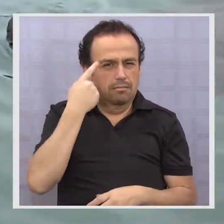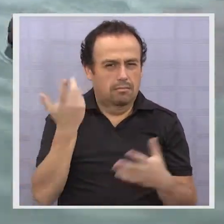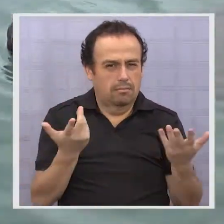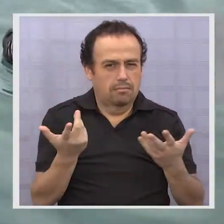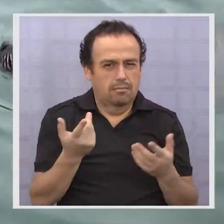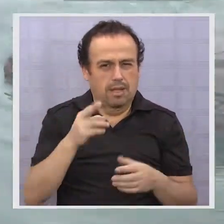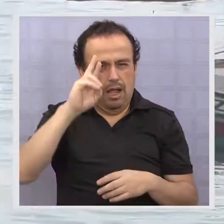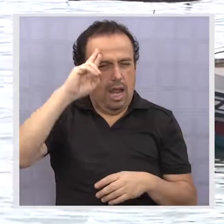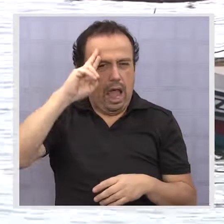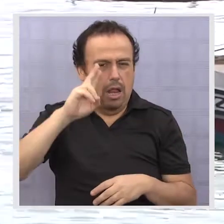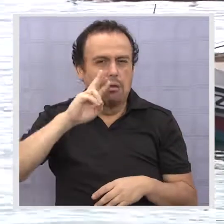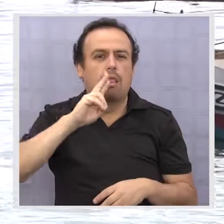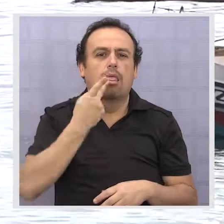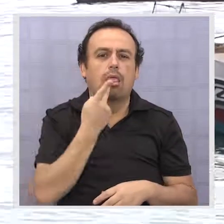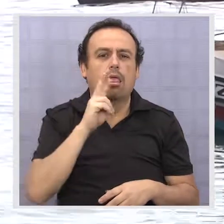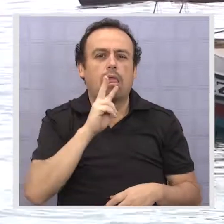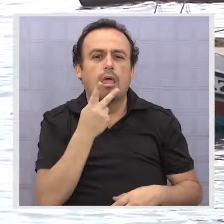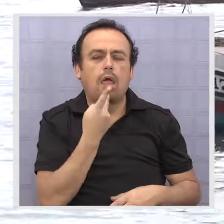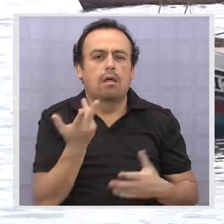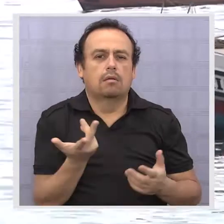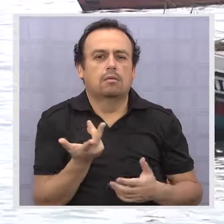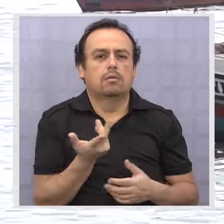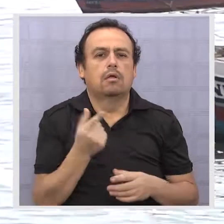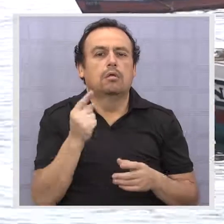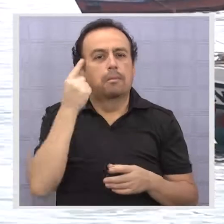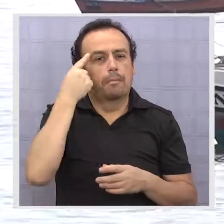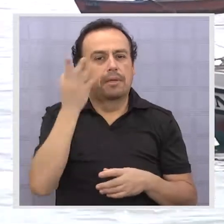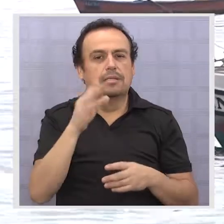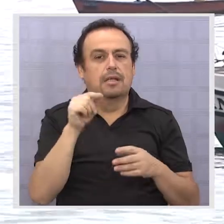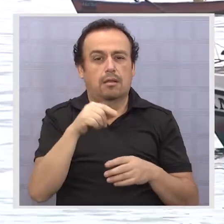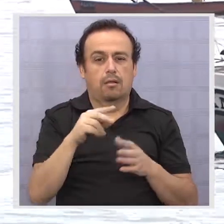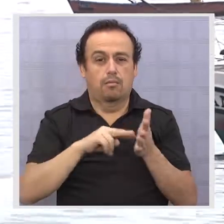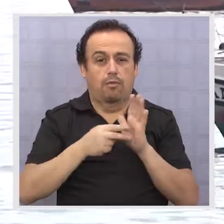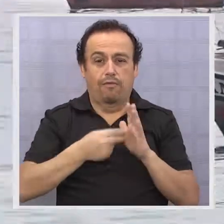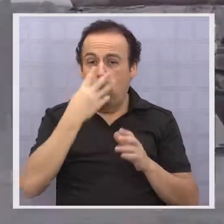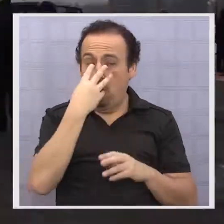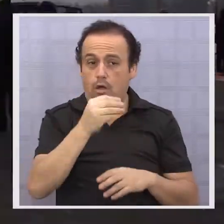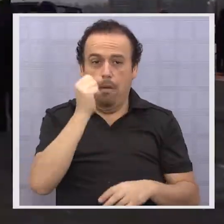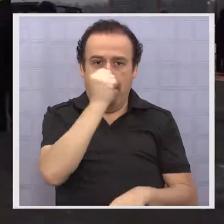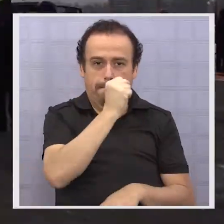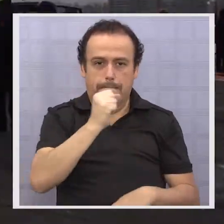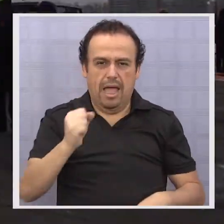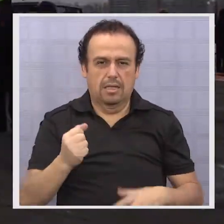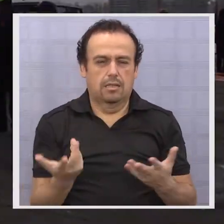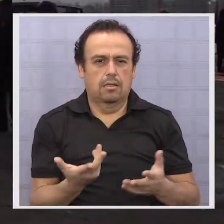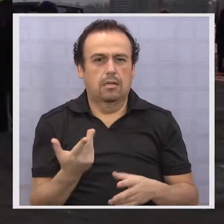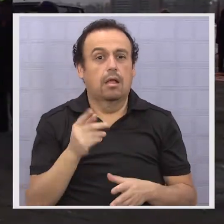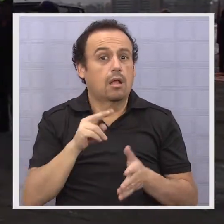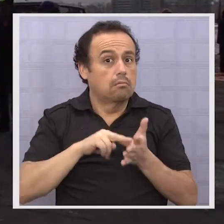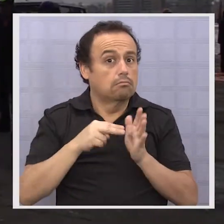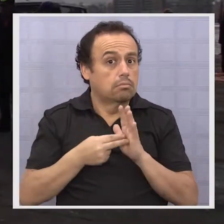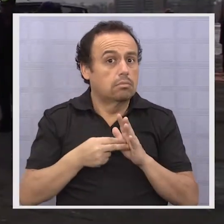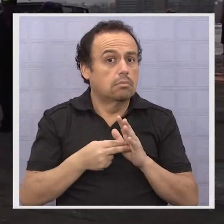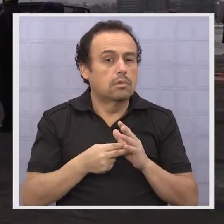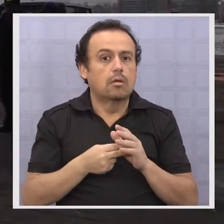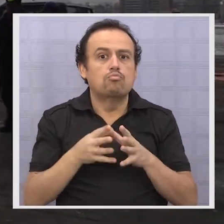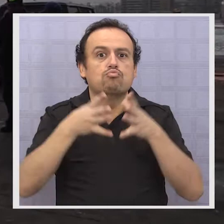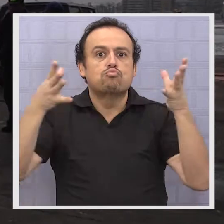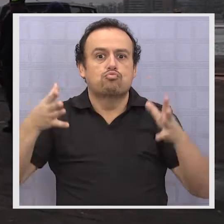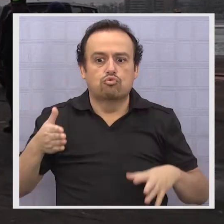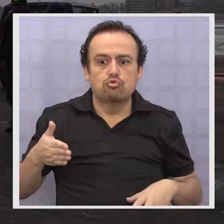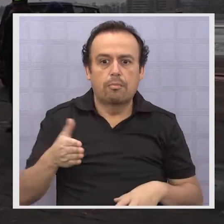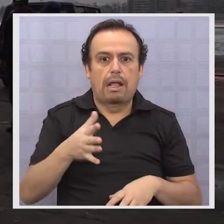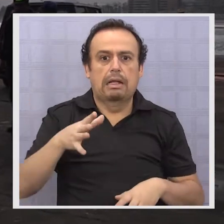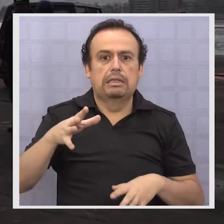a lo mejor, que venga, que diga que la solución para el problema es que maten a los lobos, cuando el problema es que hay una